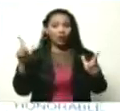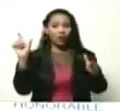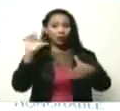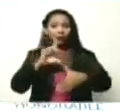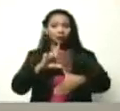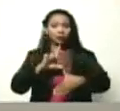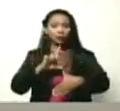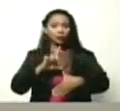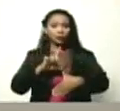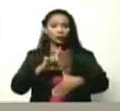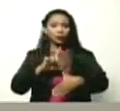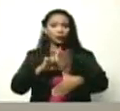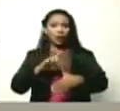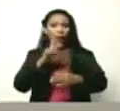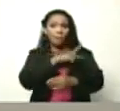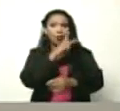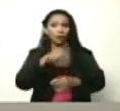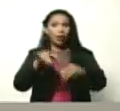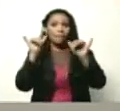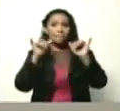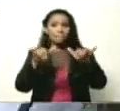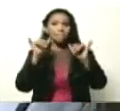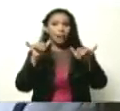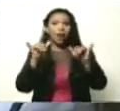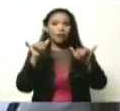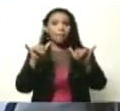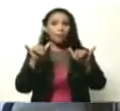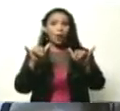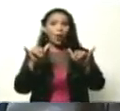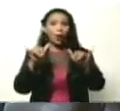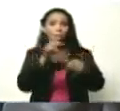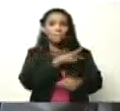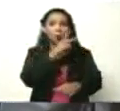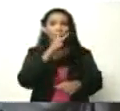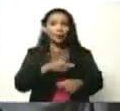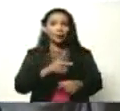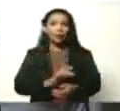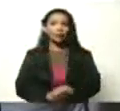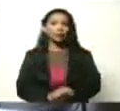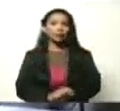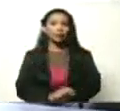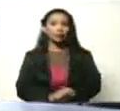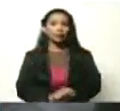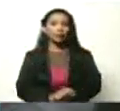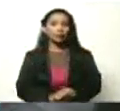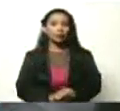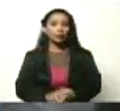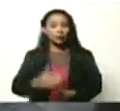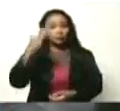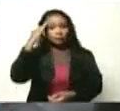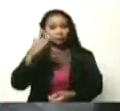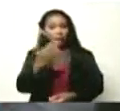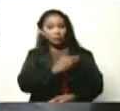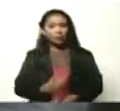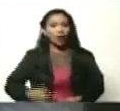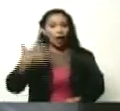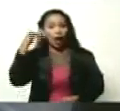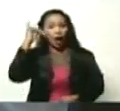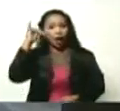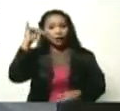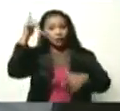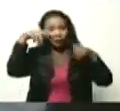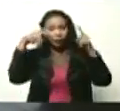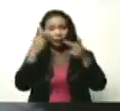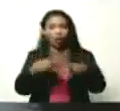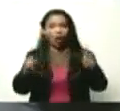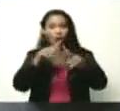sido poetas. El Che mismo escribía poesía. El comandante Chávez tenía una gran valoración por la poesía